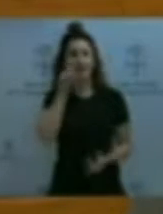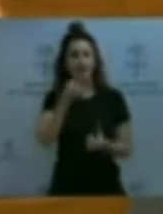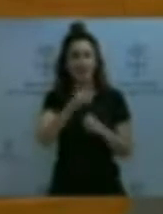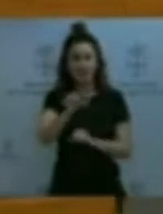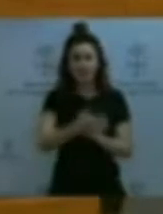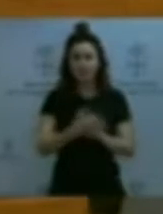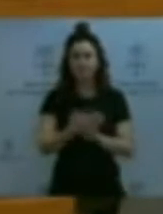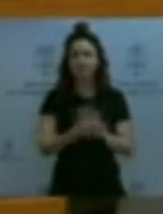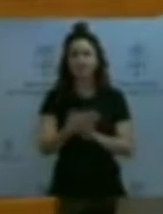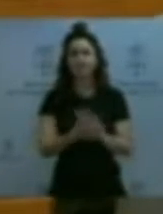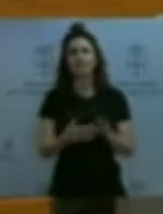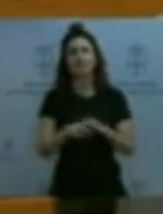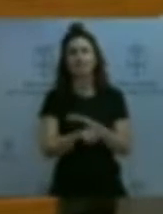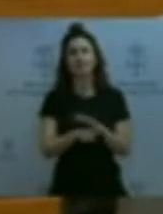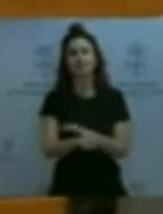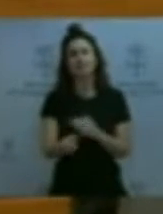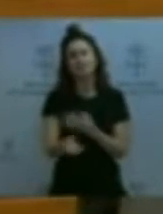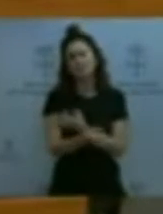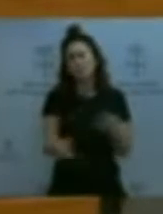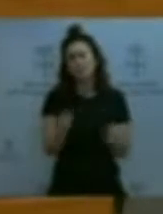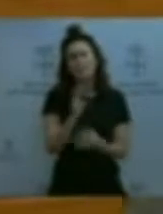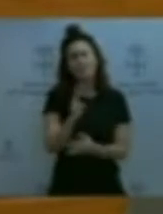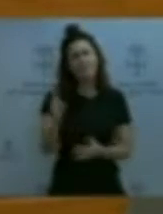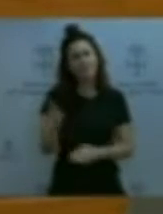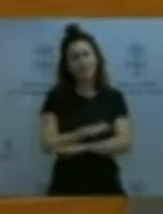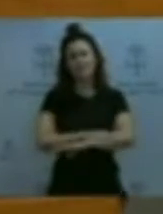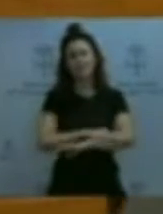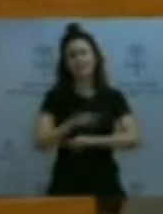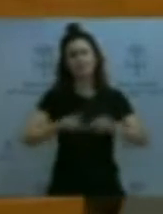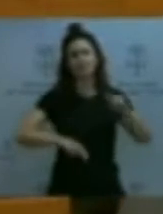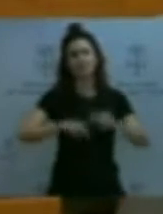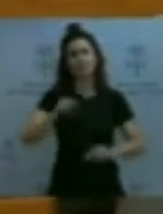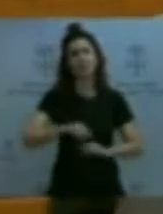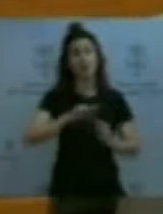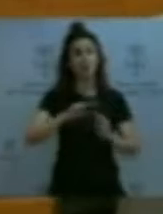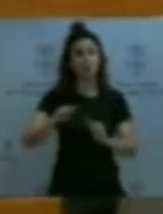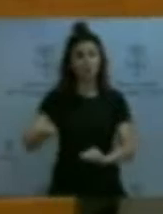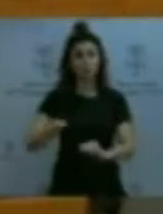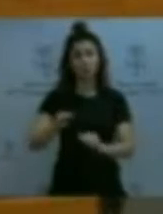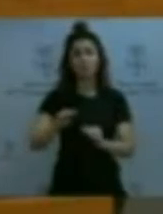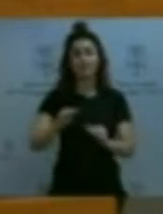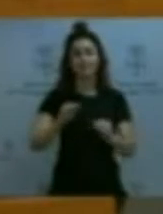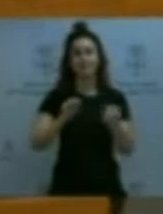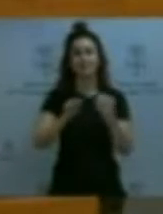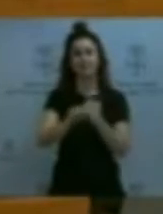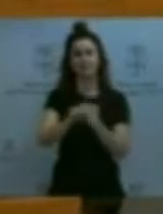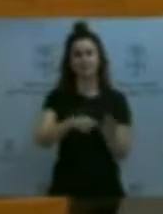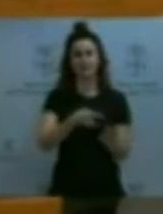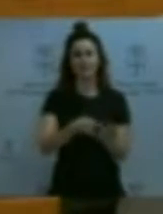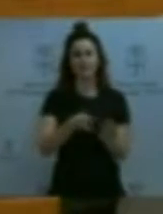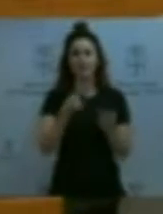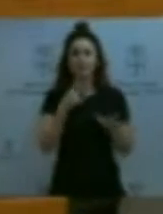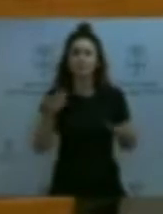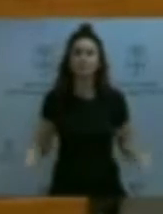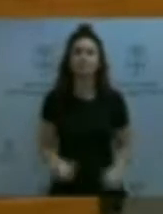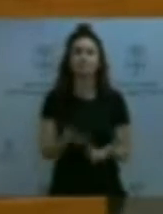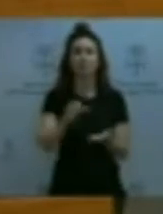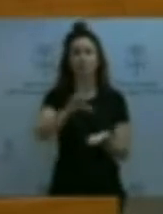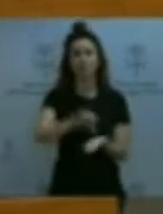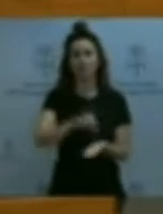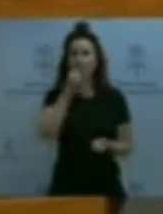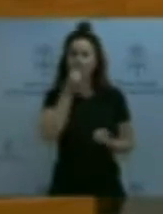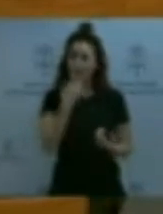Popular y su ministro de Fomento aquel plan de vías y de lo contenta que estaba por el impulso que iba a recibir la ciudad. Y yo secundo esas palabras de la alcaldesa de Gijón